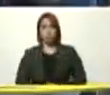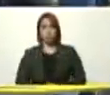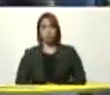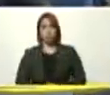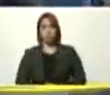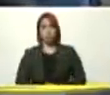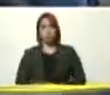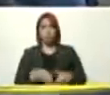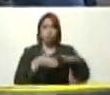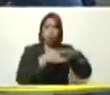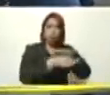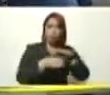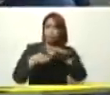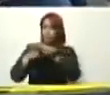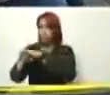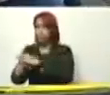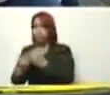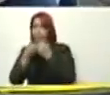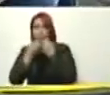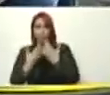En el acceso a bienes y servicios,